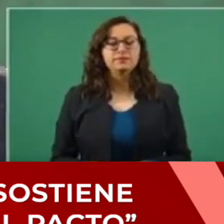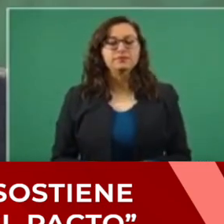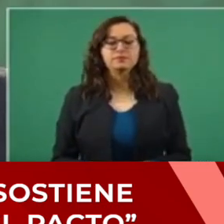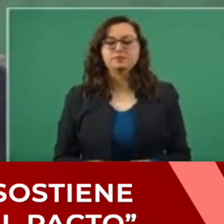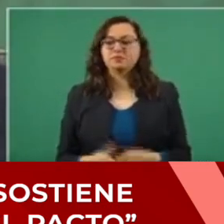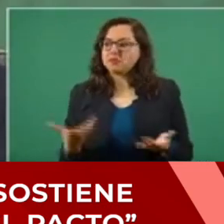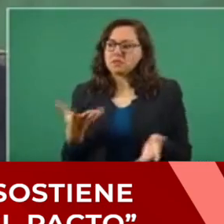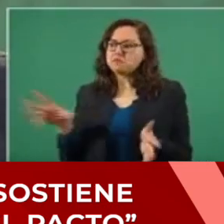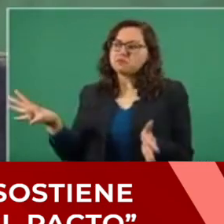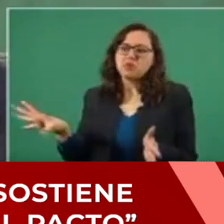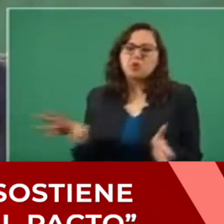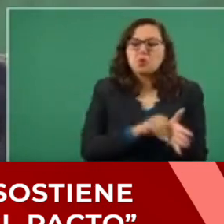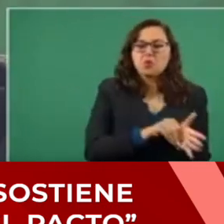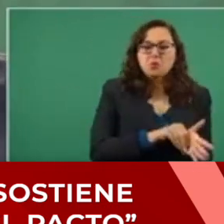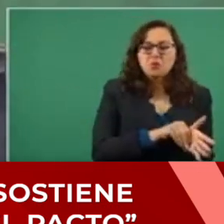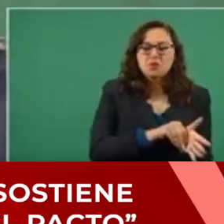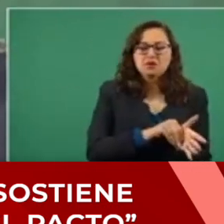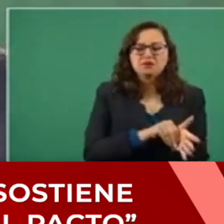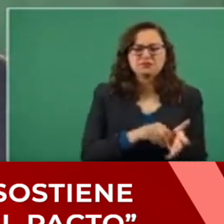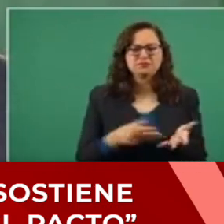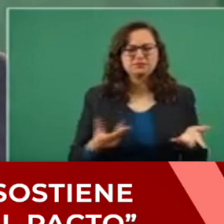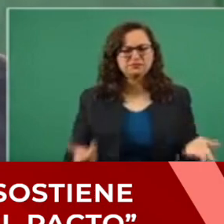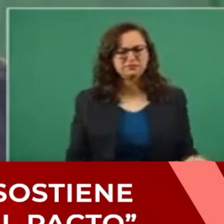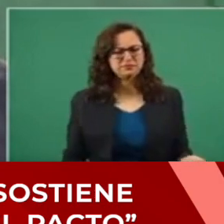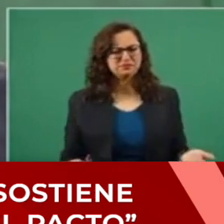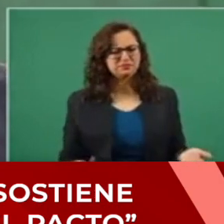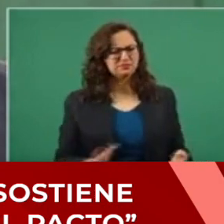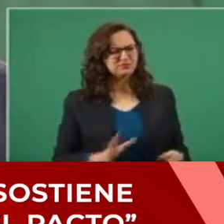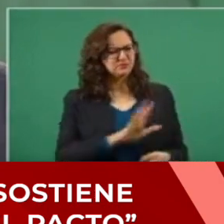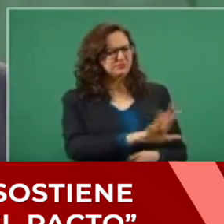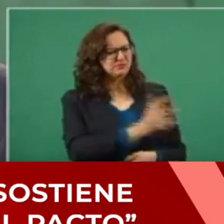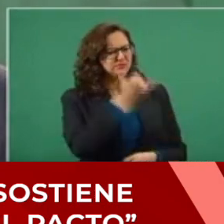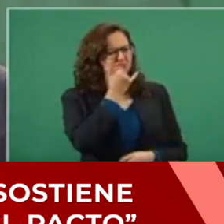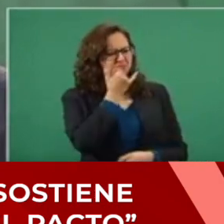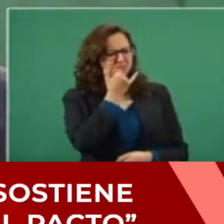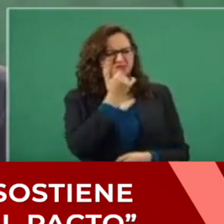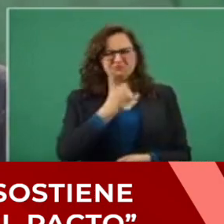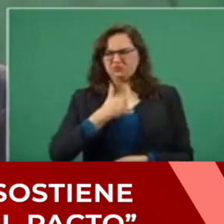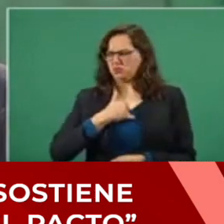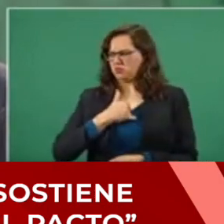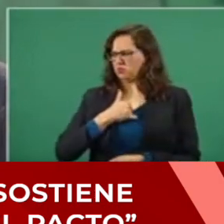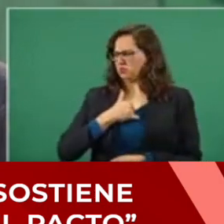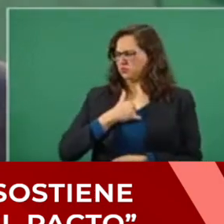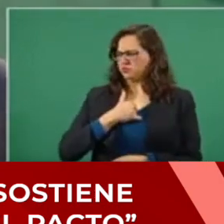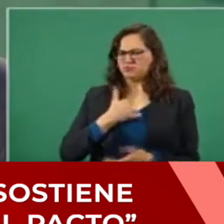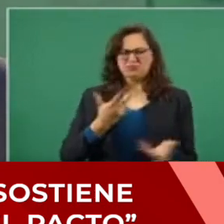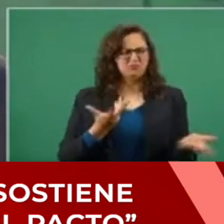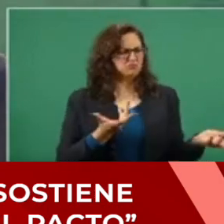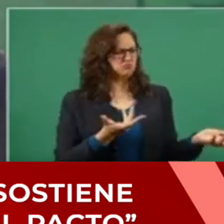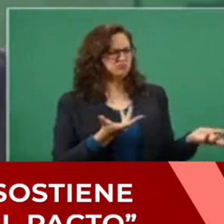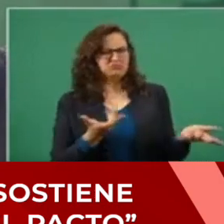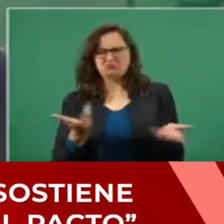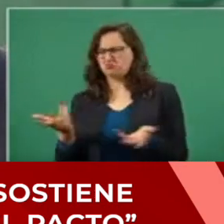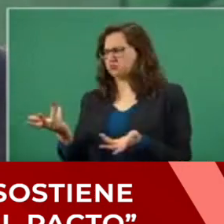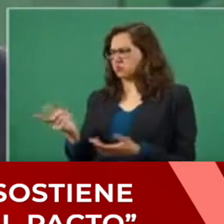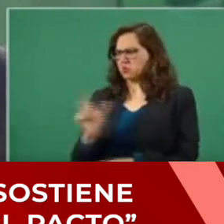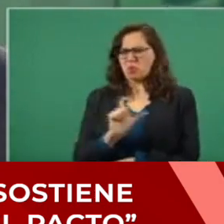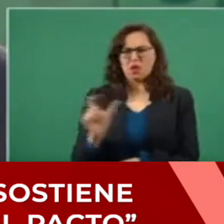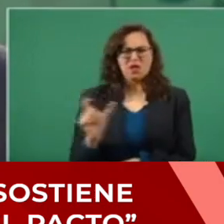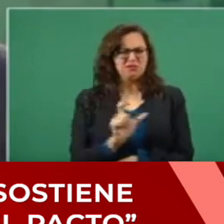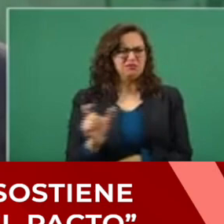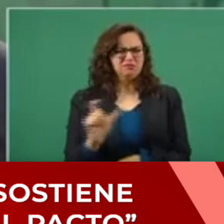copias, o sea, ¿qué tenemos nosotros que ver con eso? Si nosotros somos respetuosos